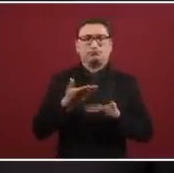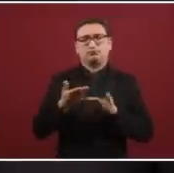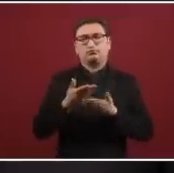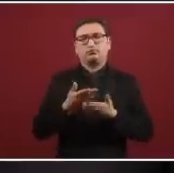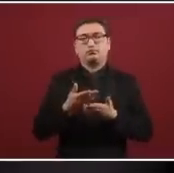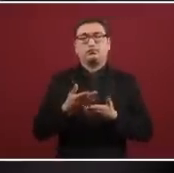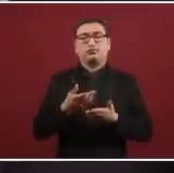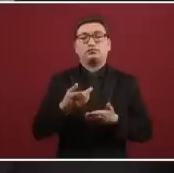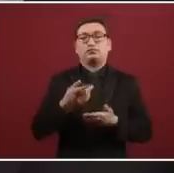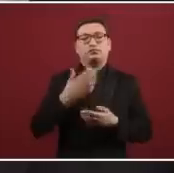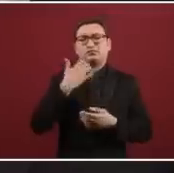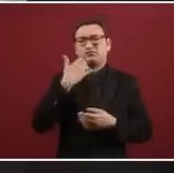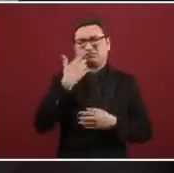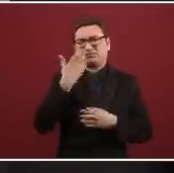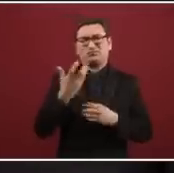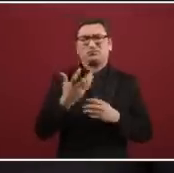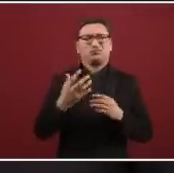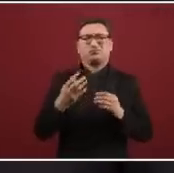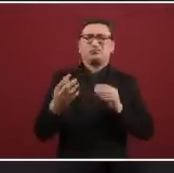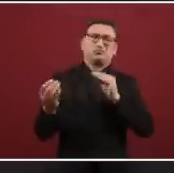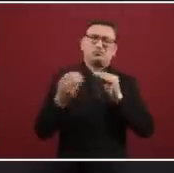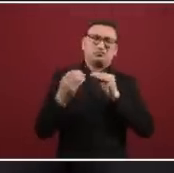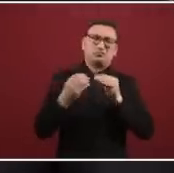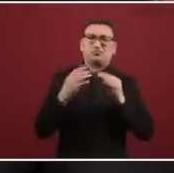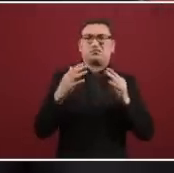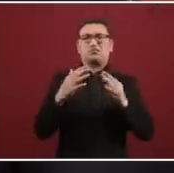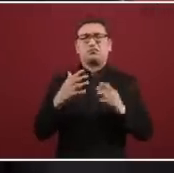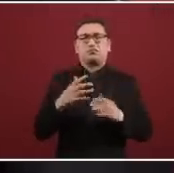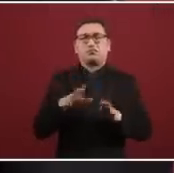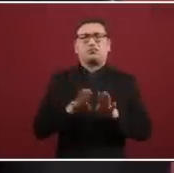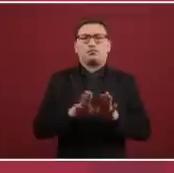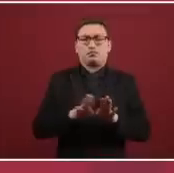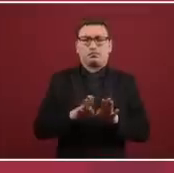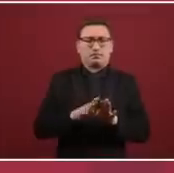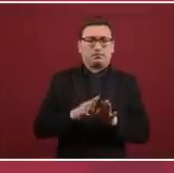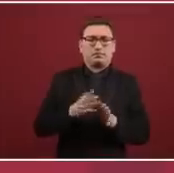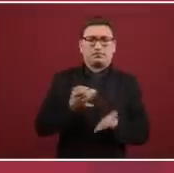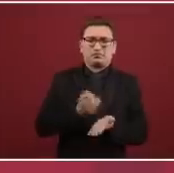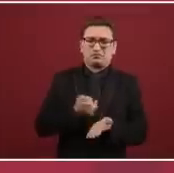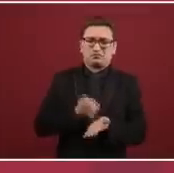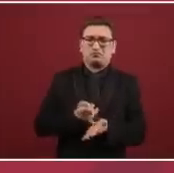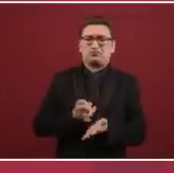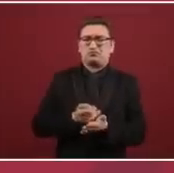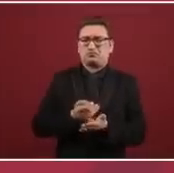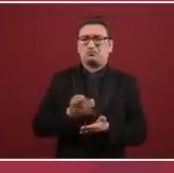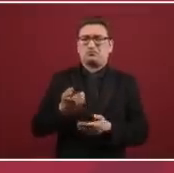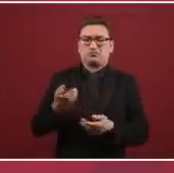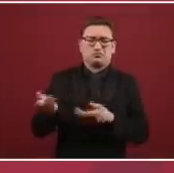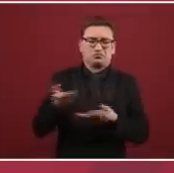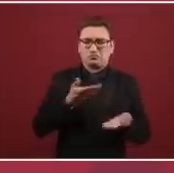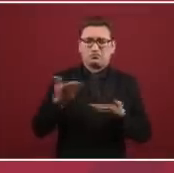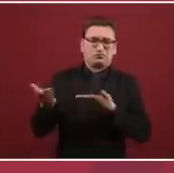aranceles, no queremos guerra comercial, no queremos la confrontación.